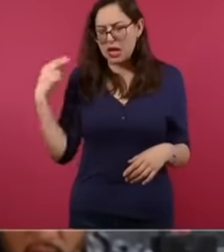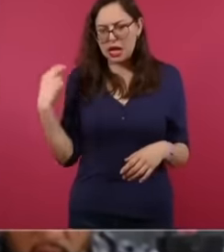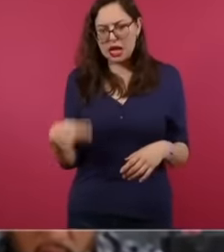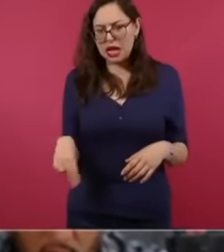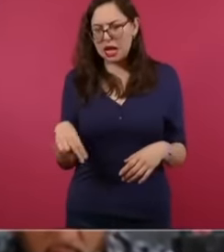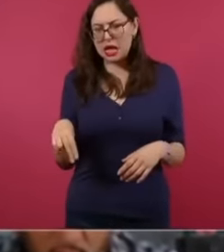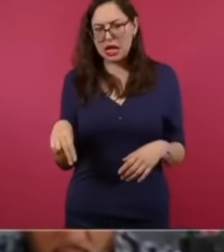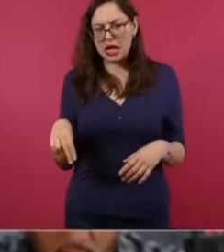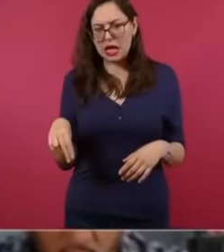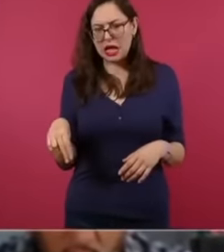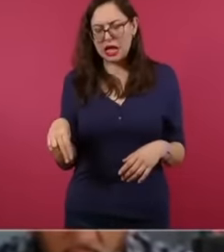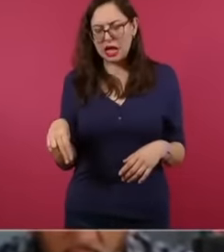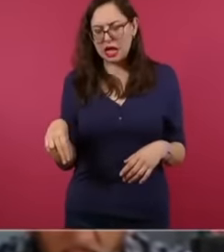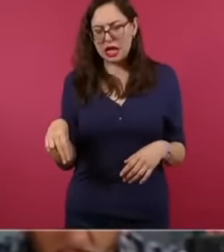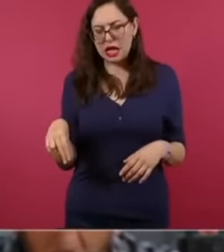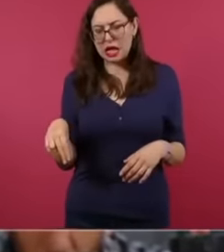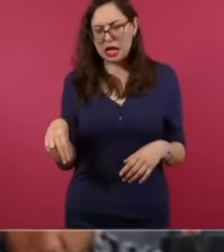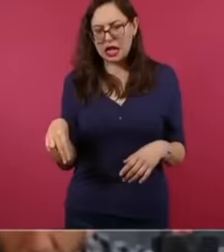Se apellida Aro.